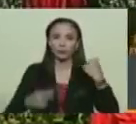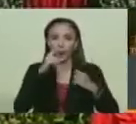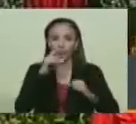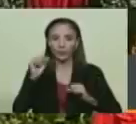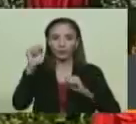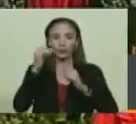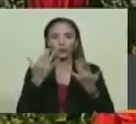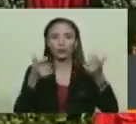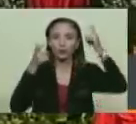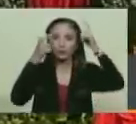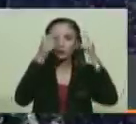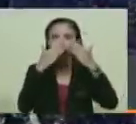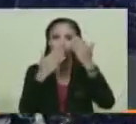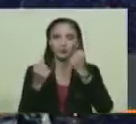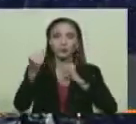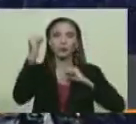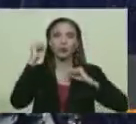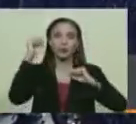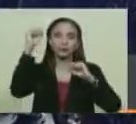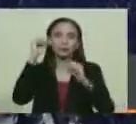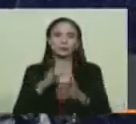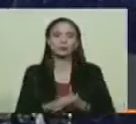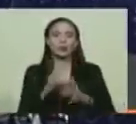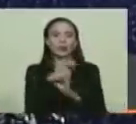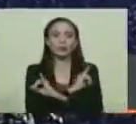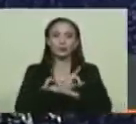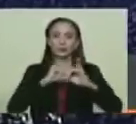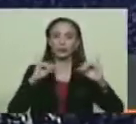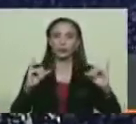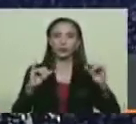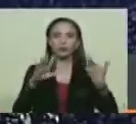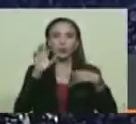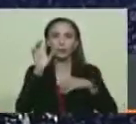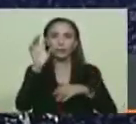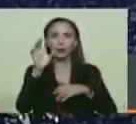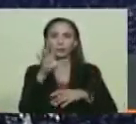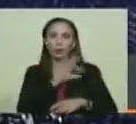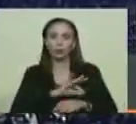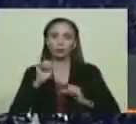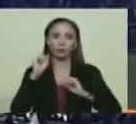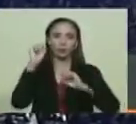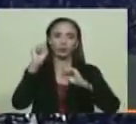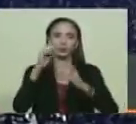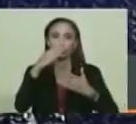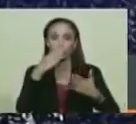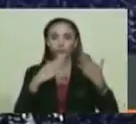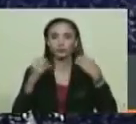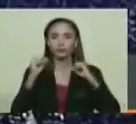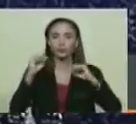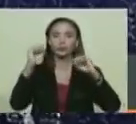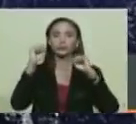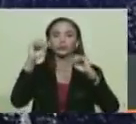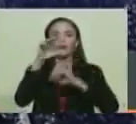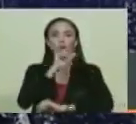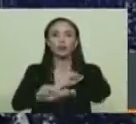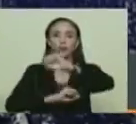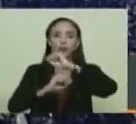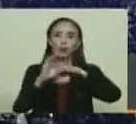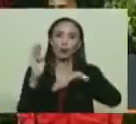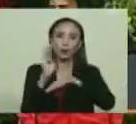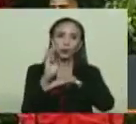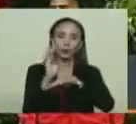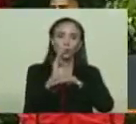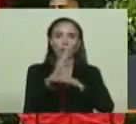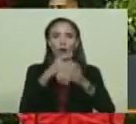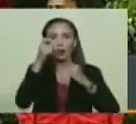Chávez vive. La patria sigue. Independencia y patria socialista. Viviremos y venceremos. Defender, proteger y servir a